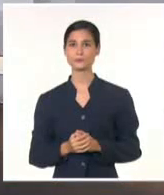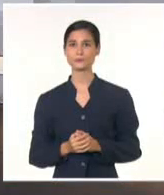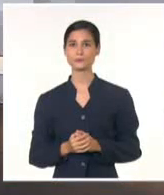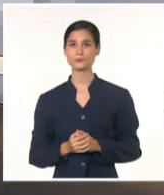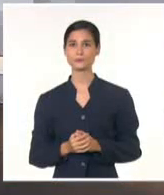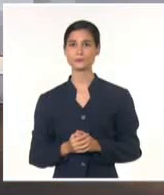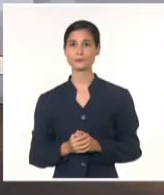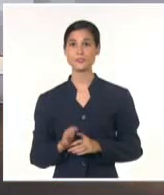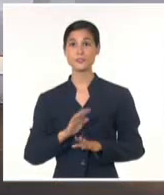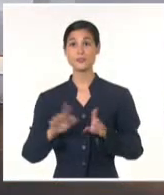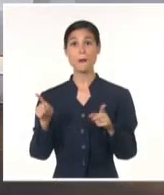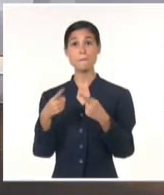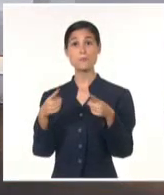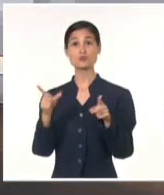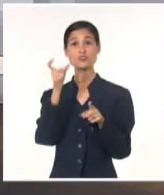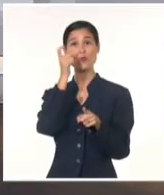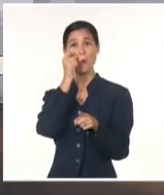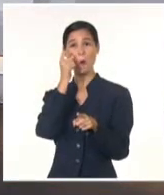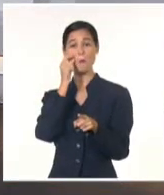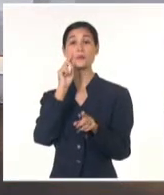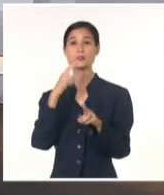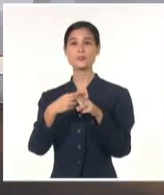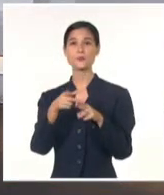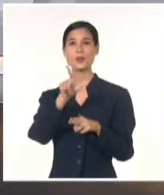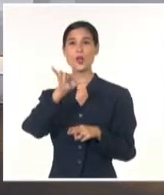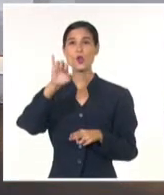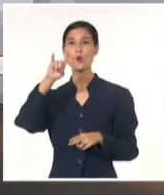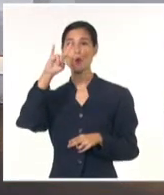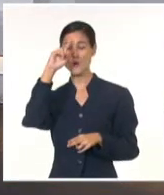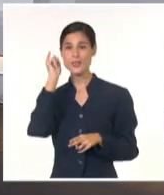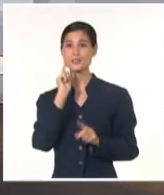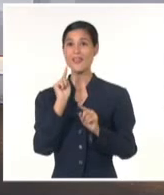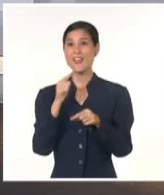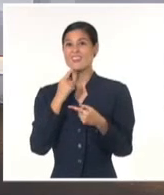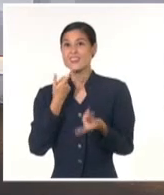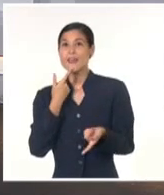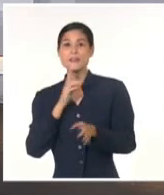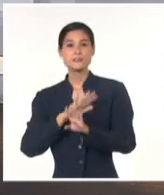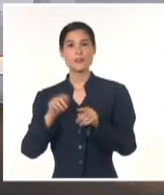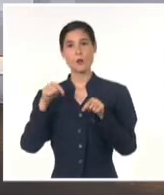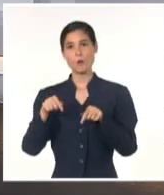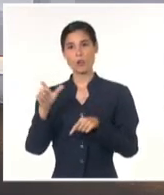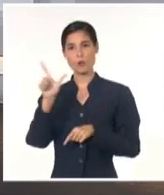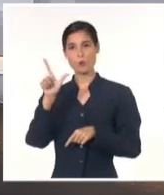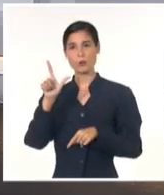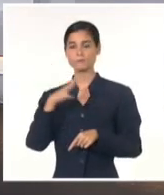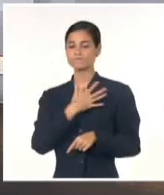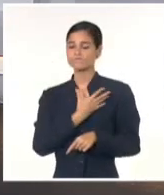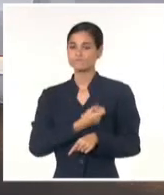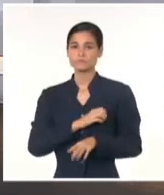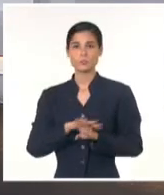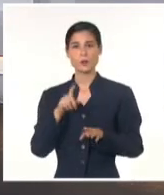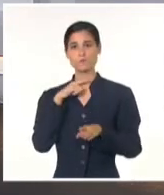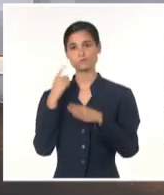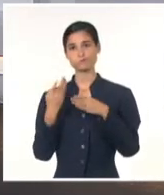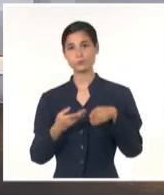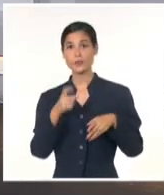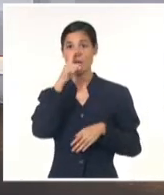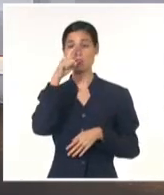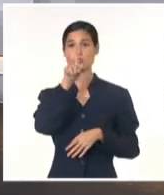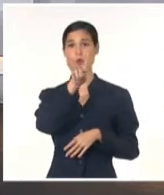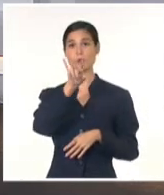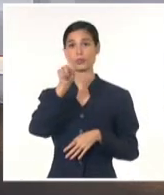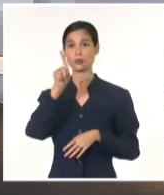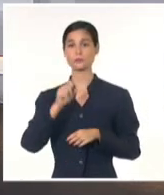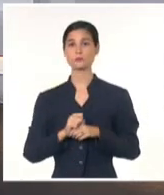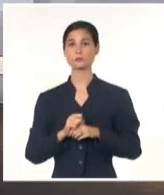El músico Luis Manuel Mirabal Vázquez, conocido como el Guajiro Mirabal, falleció este lunes en La Habana a la edad de 91 años. El destacado